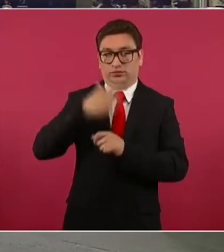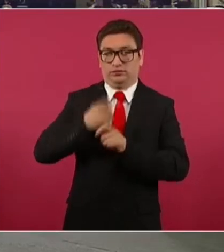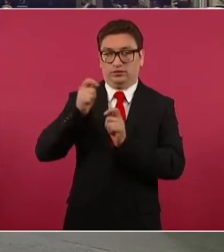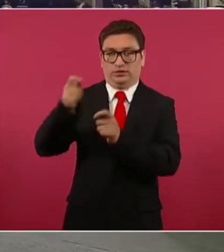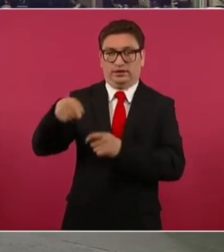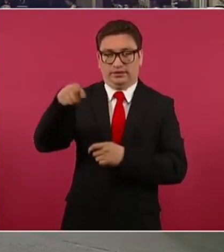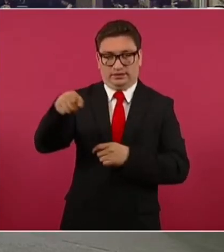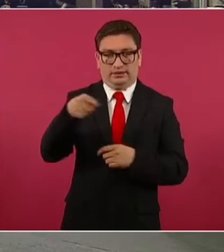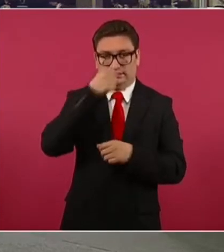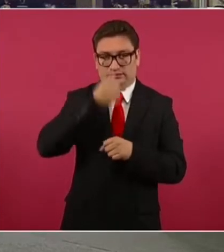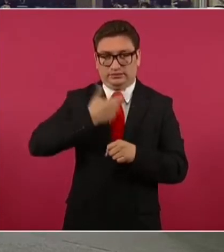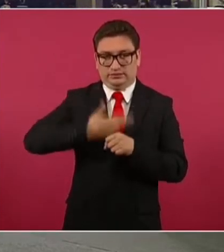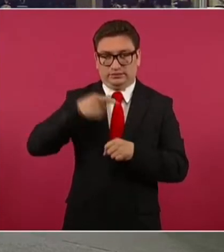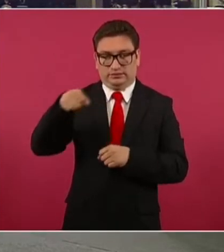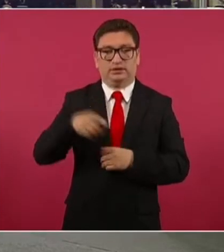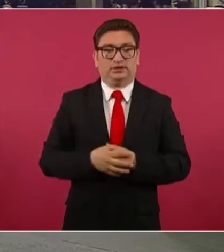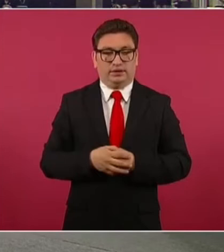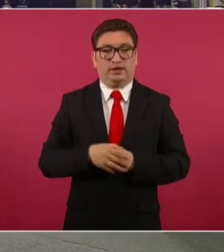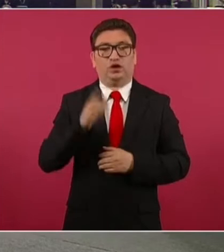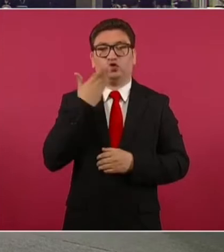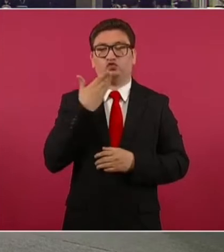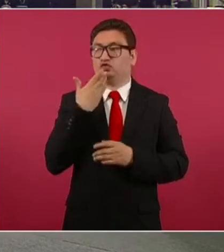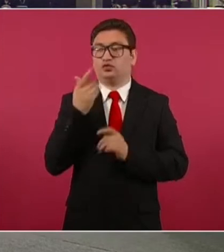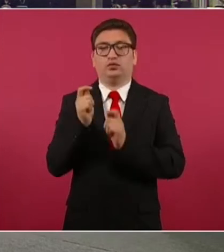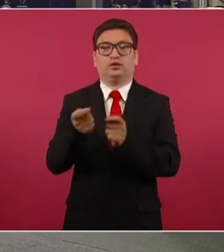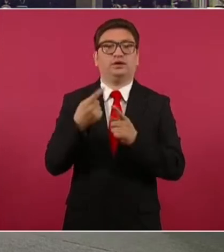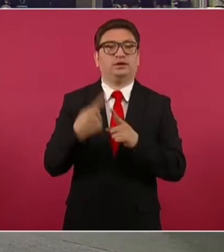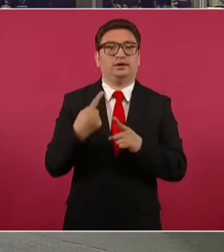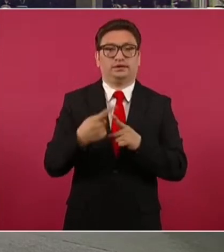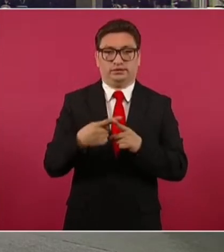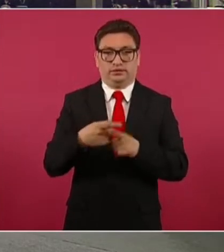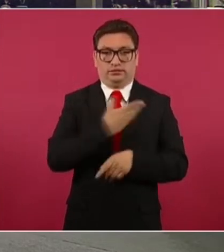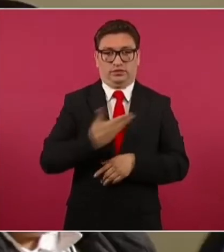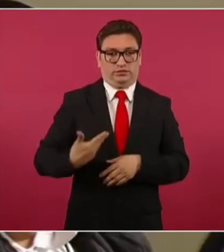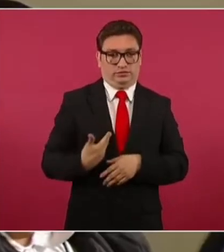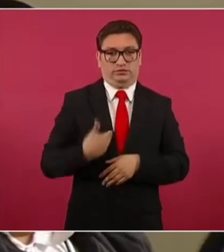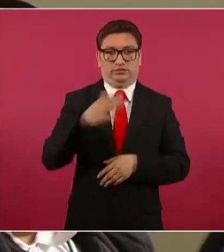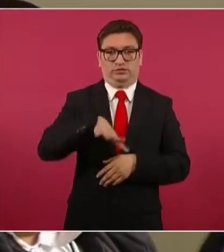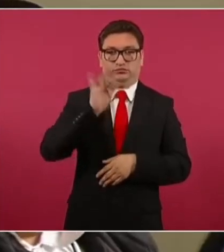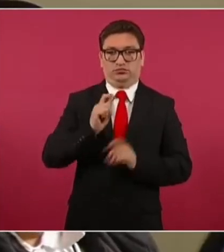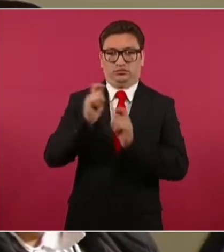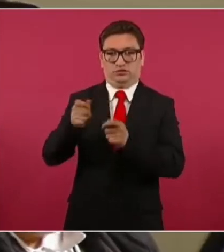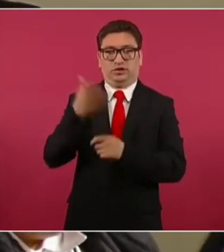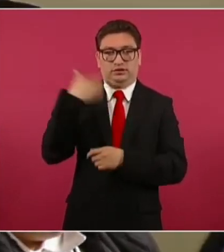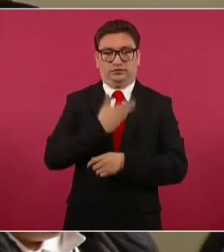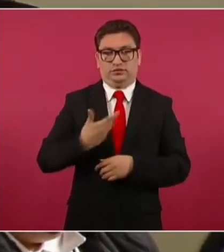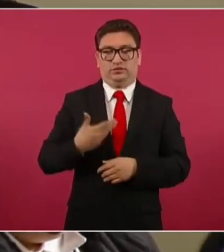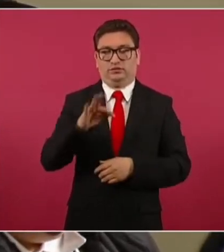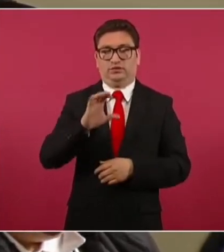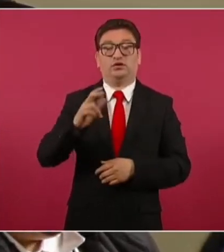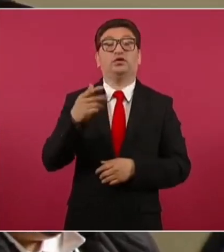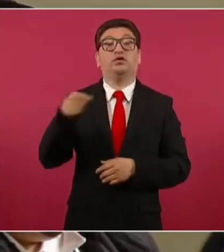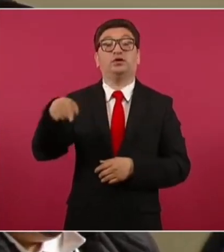ramo en cada secretaría, normalmente lo designaban directamente el presidente Calderón en aquella época, pero a partir